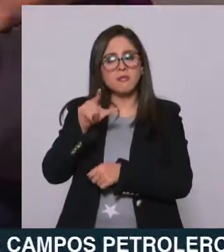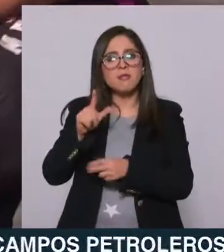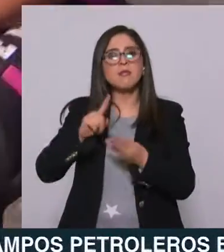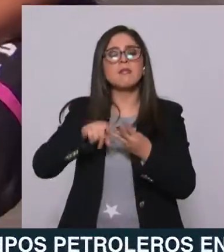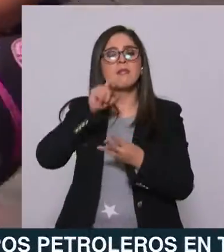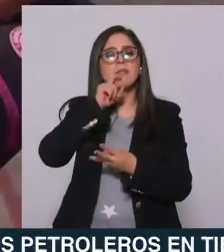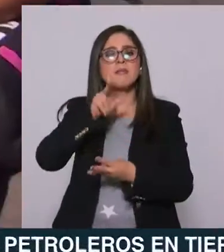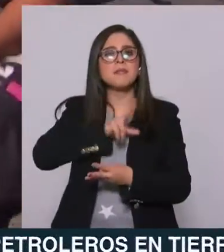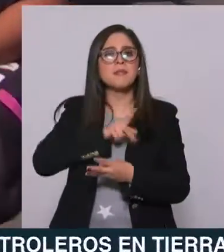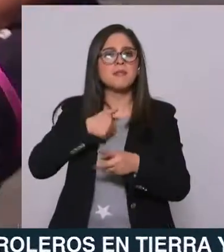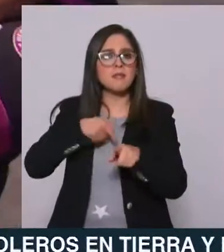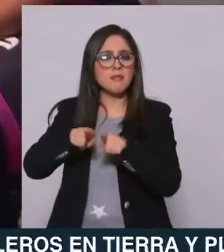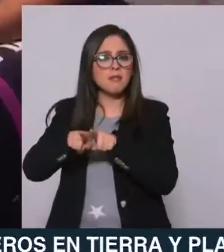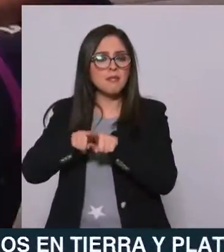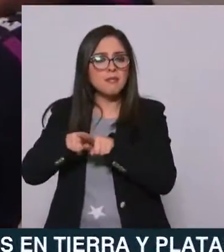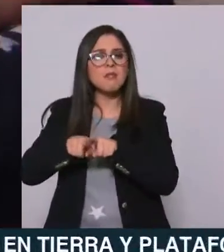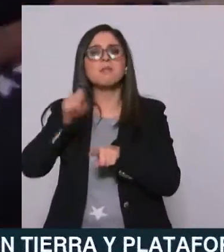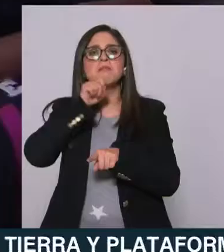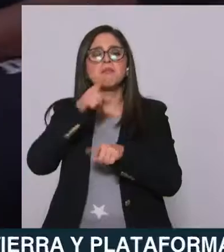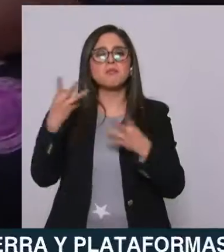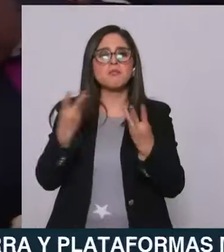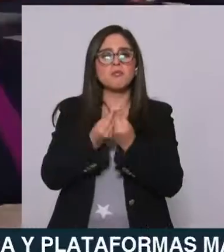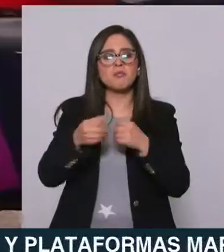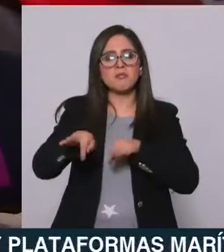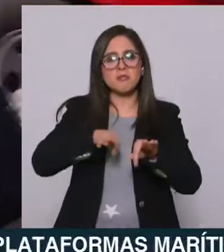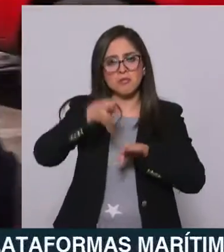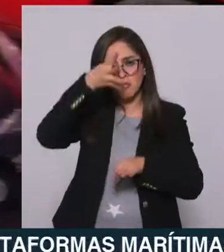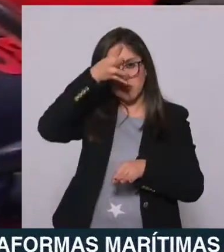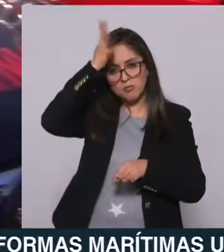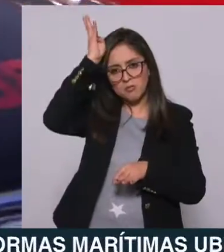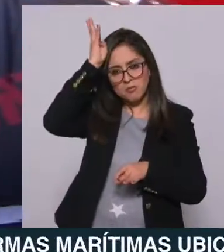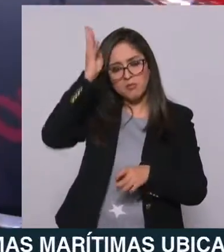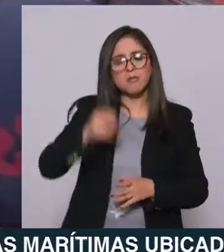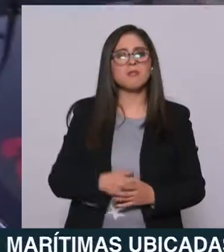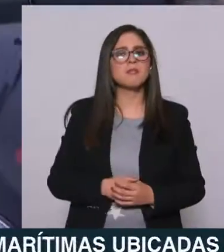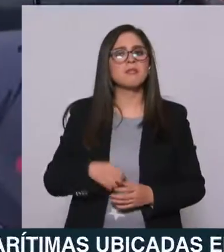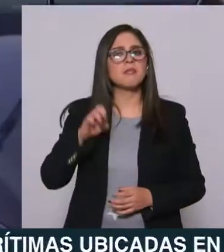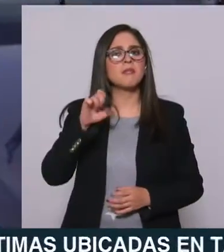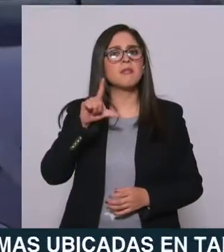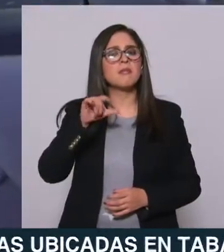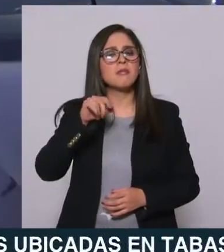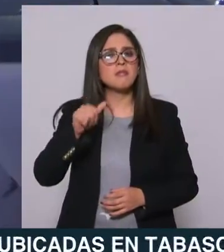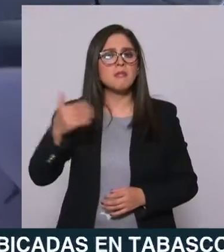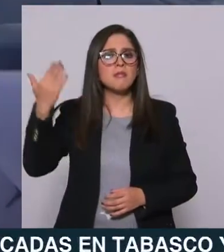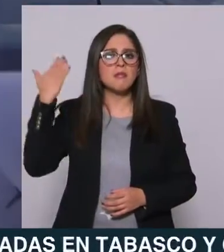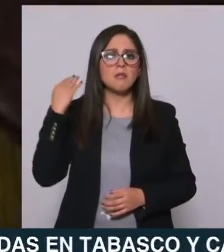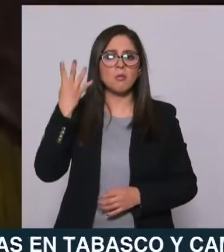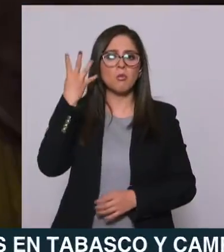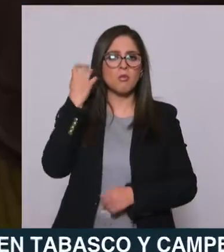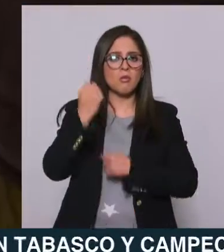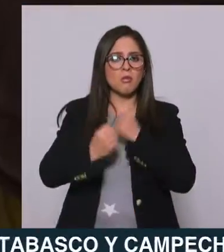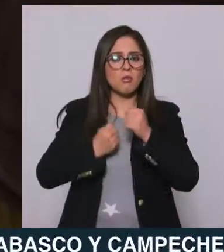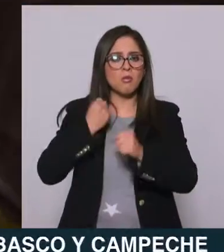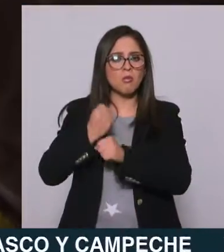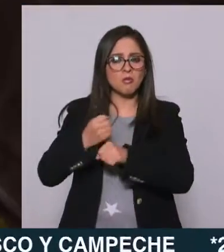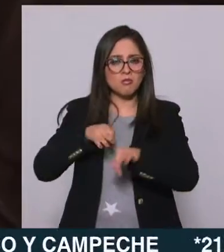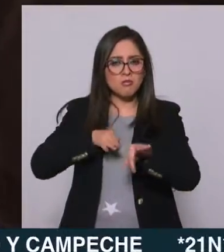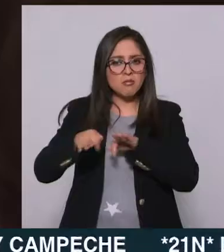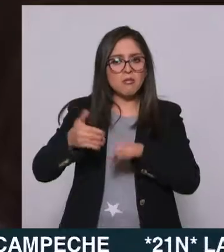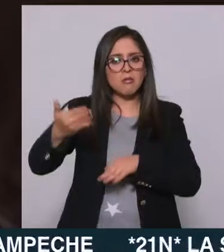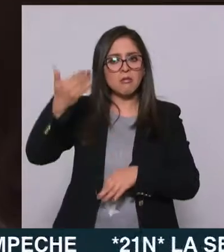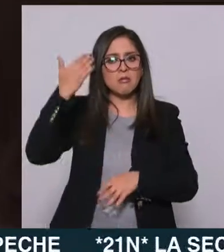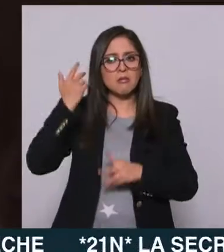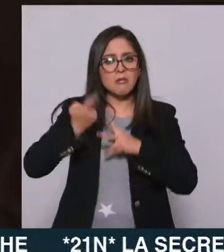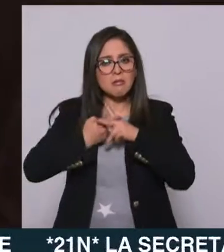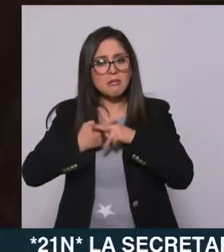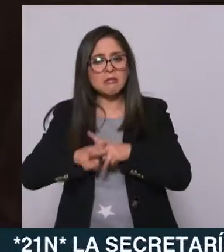aquí que también es bombero. Elisa ejerce este oficio desde hace 4 años. Al principio consideró que